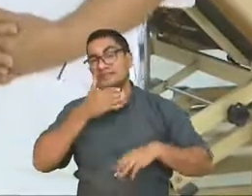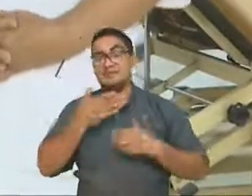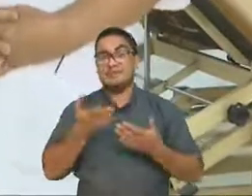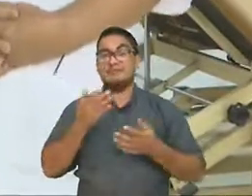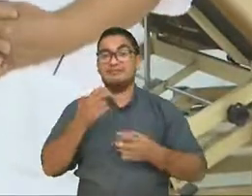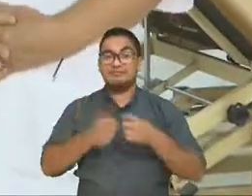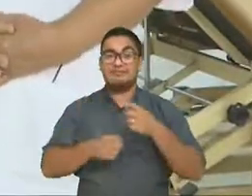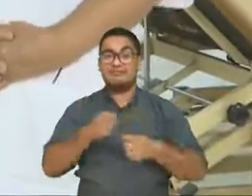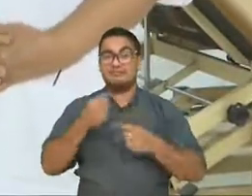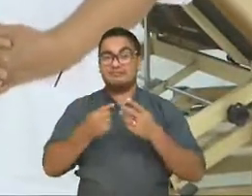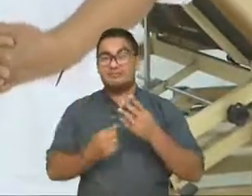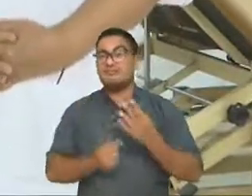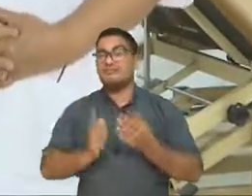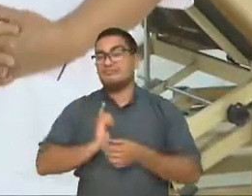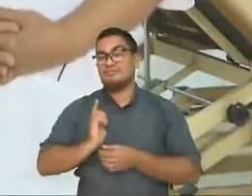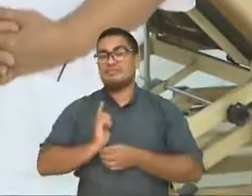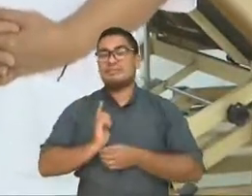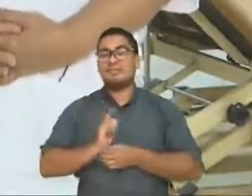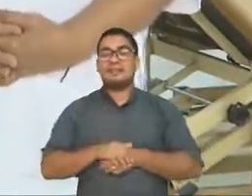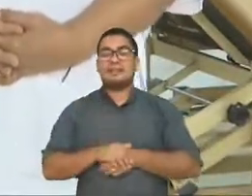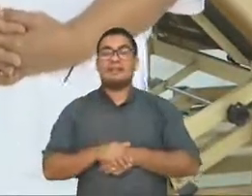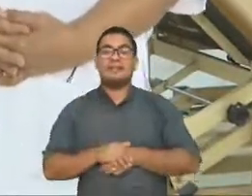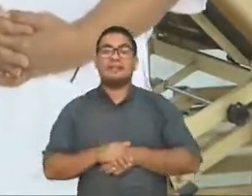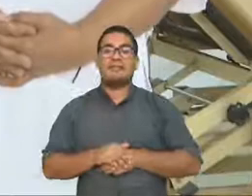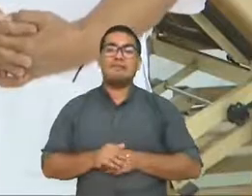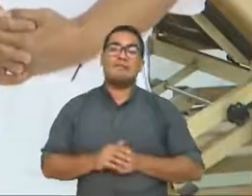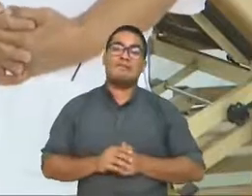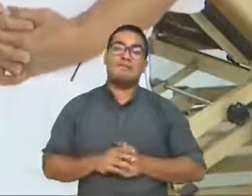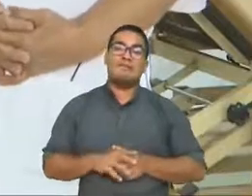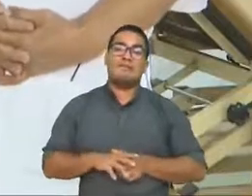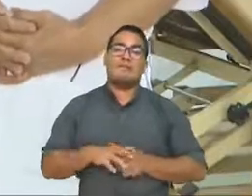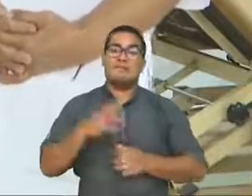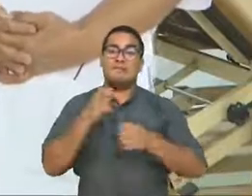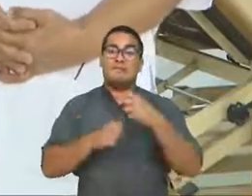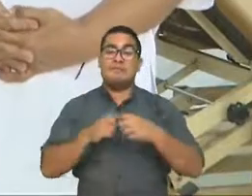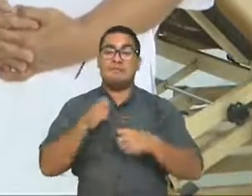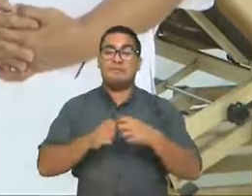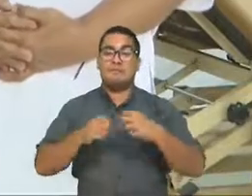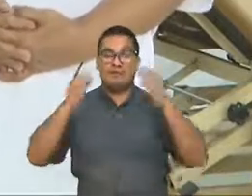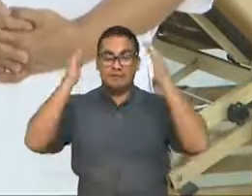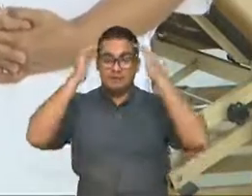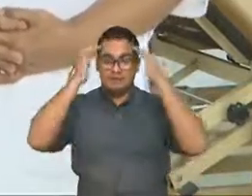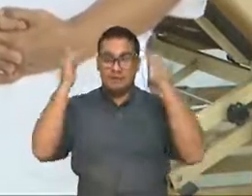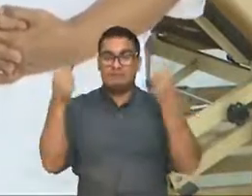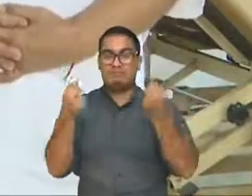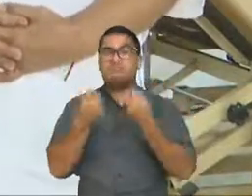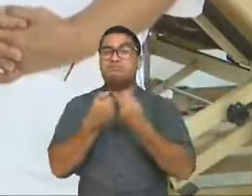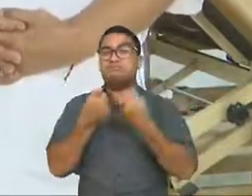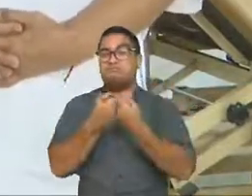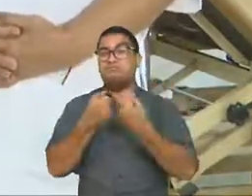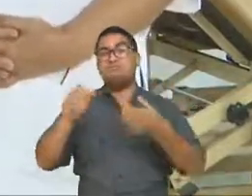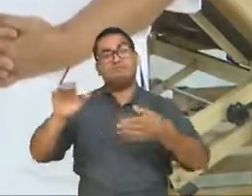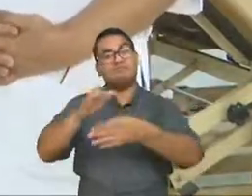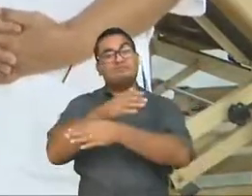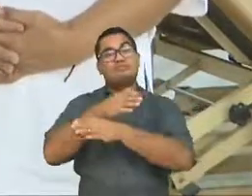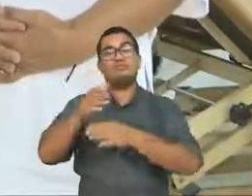secuelas. Afecta lo que tienen cráneos. Trauma cronoencefálico, son diversas las complejidades.